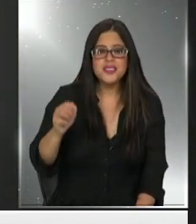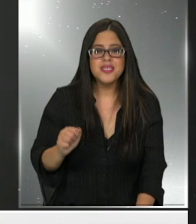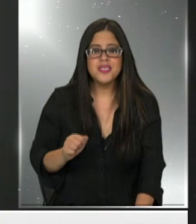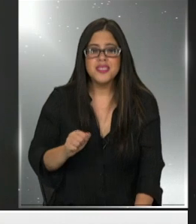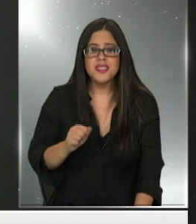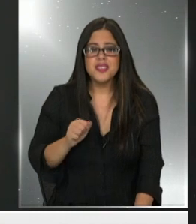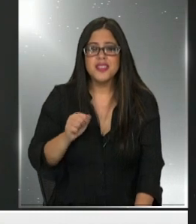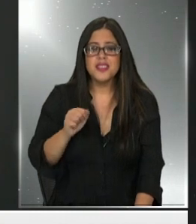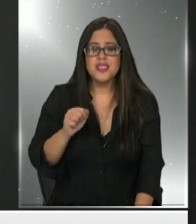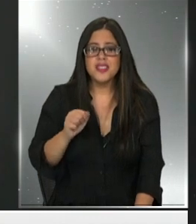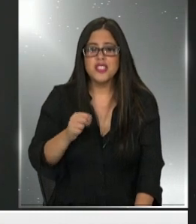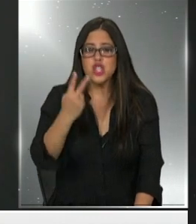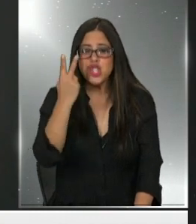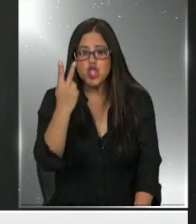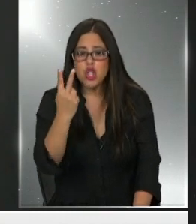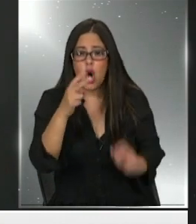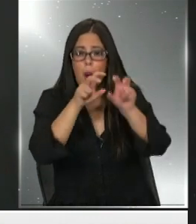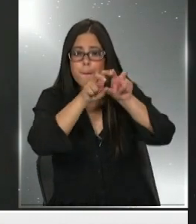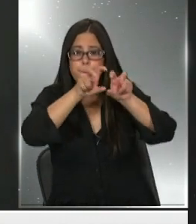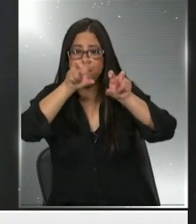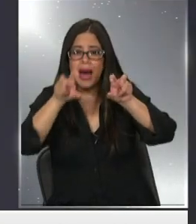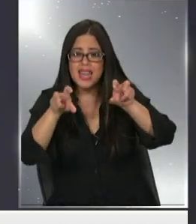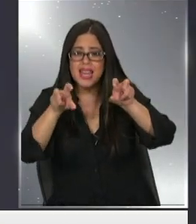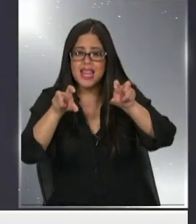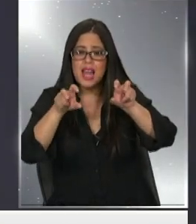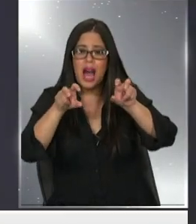Dos planetas juntos.